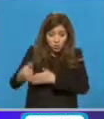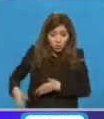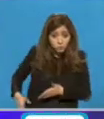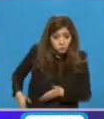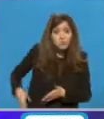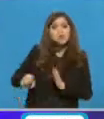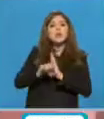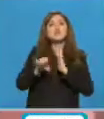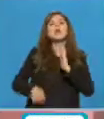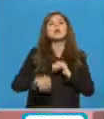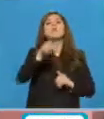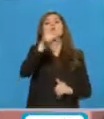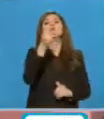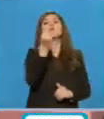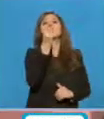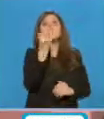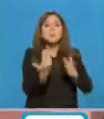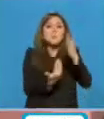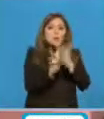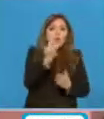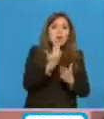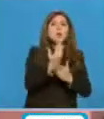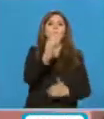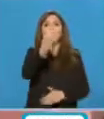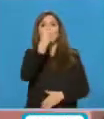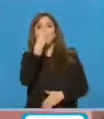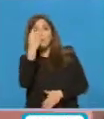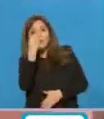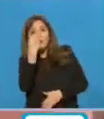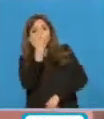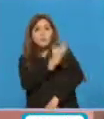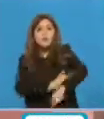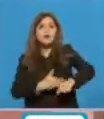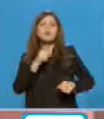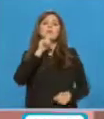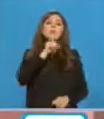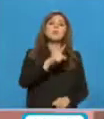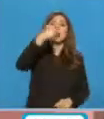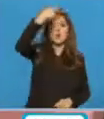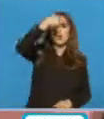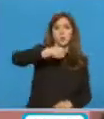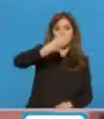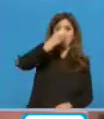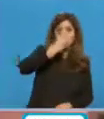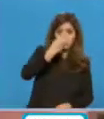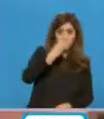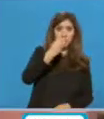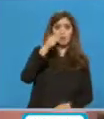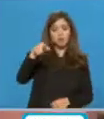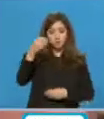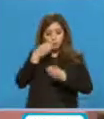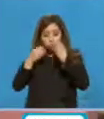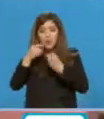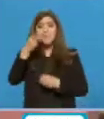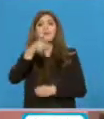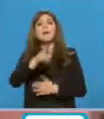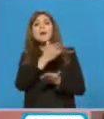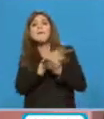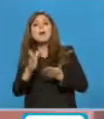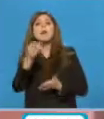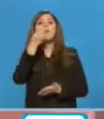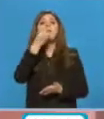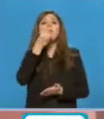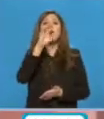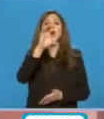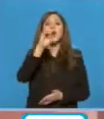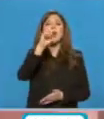de desayunar, comer y cenar, y si se puede las 2 colaciones, de menos en tus 3 tiempos de desayuno, comida y cena,